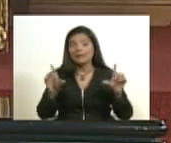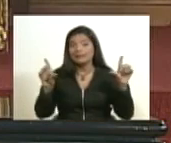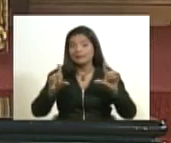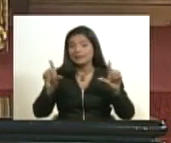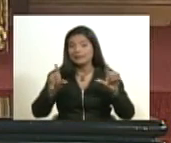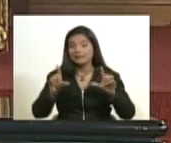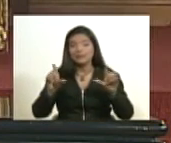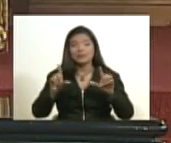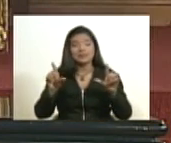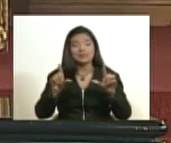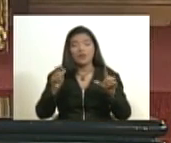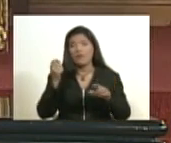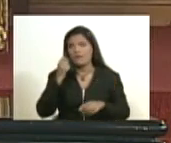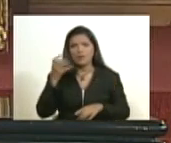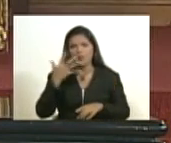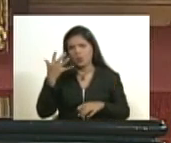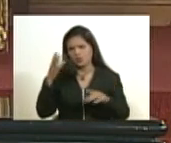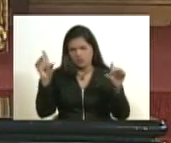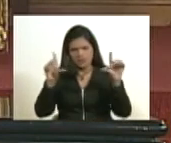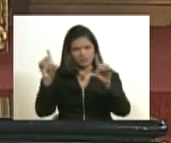cadenas mundiales,